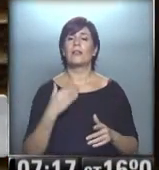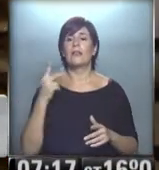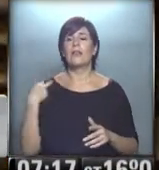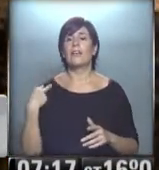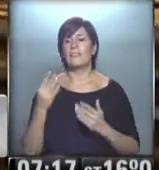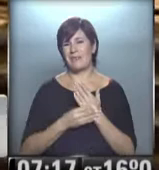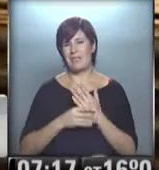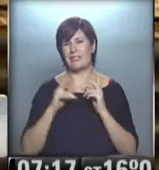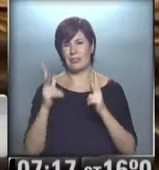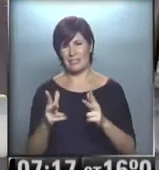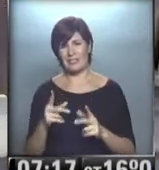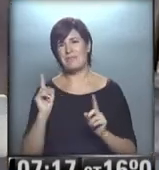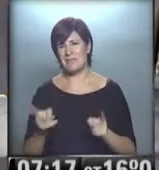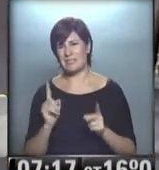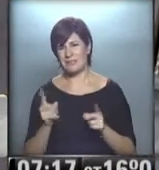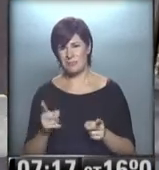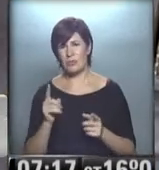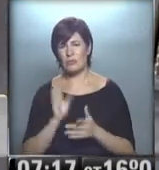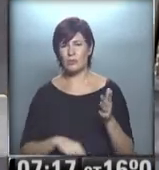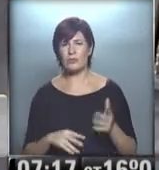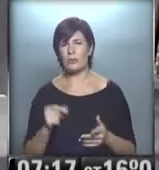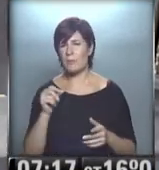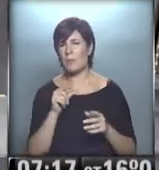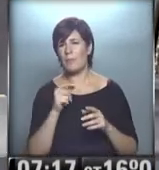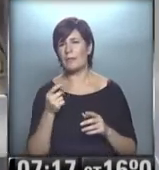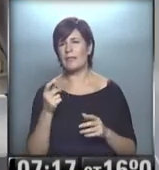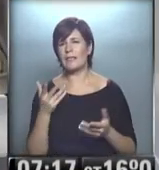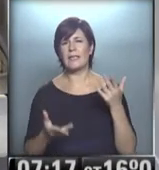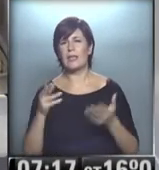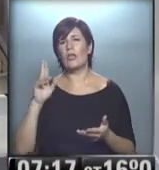gabinete, Jorge Capitanich, quien esta mañana, durante la mañana de ayer, en su